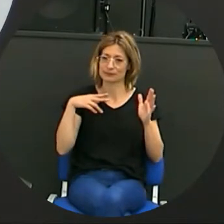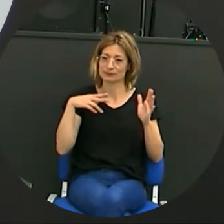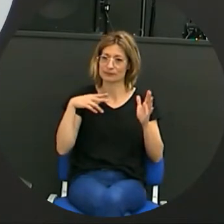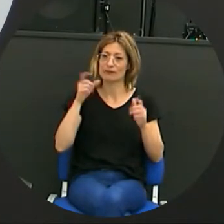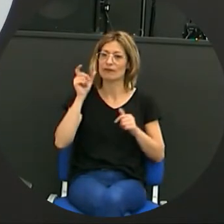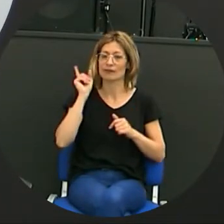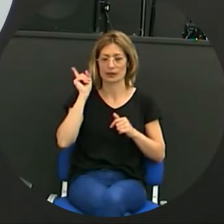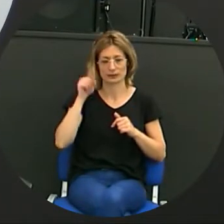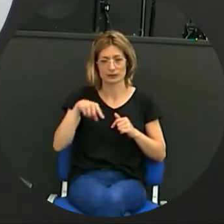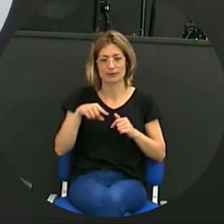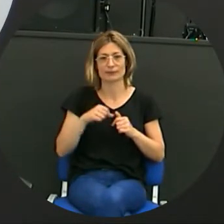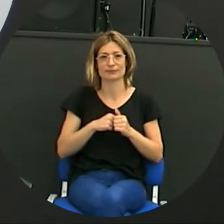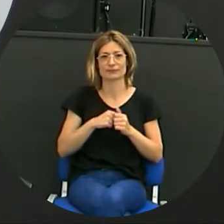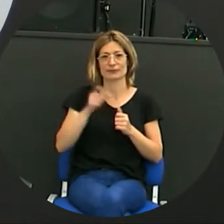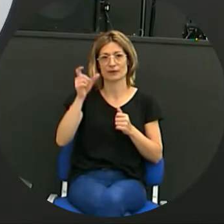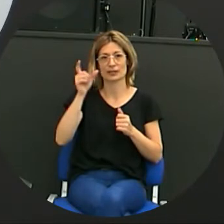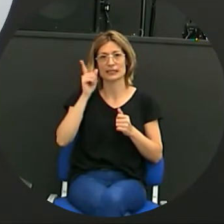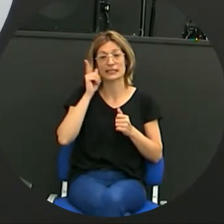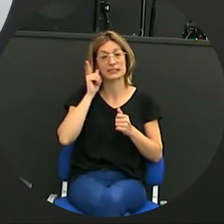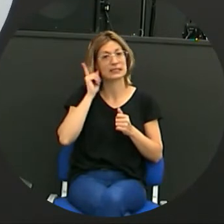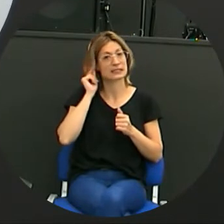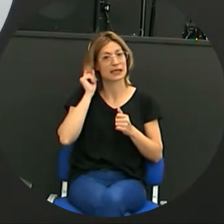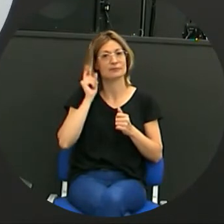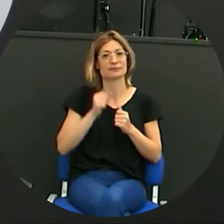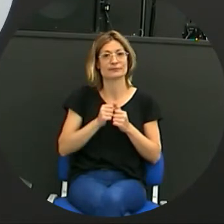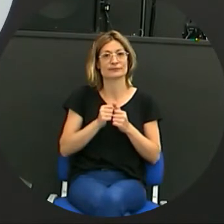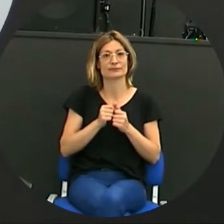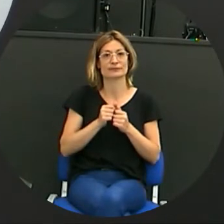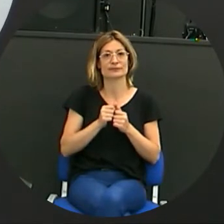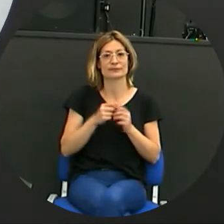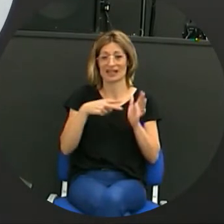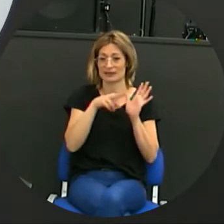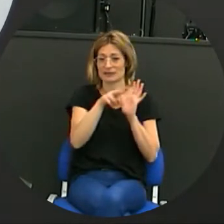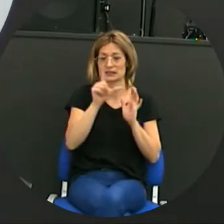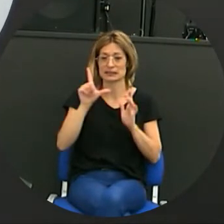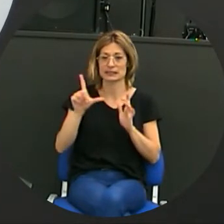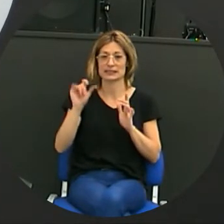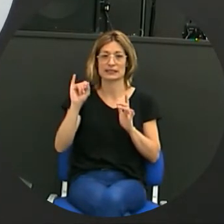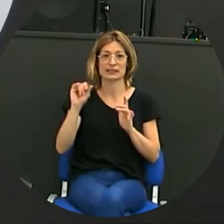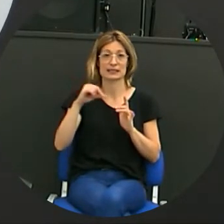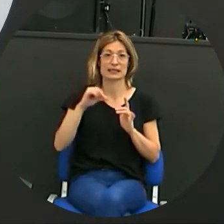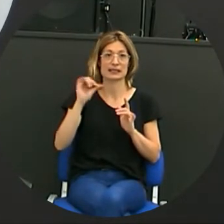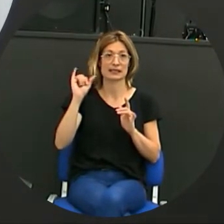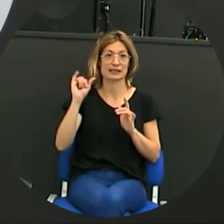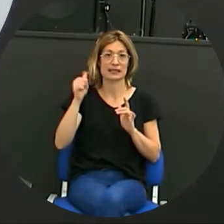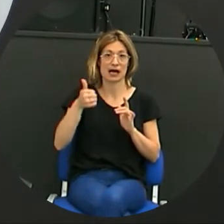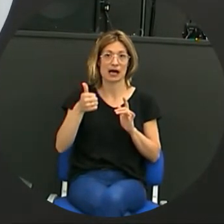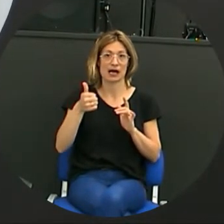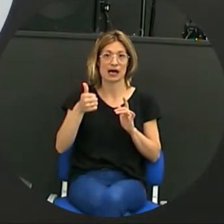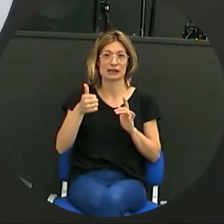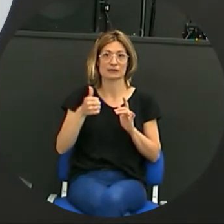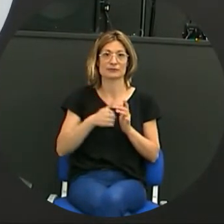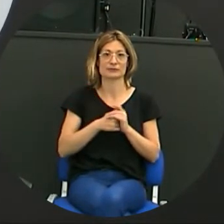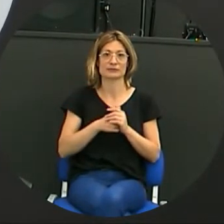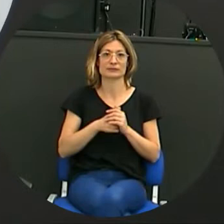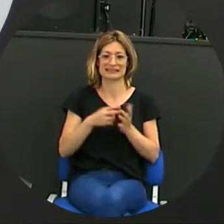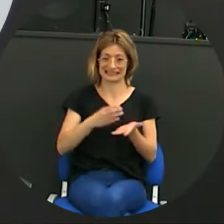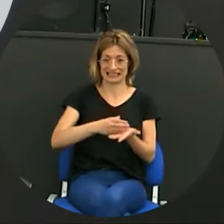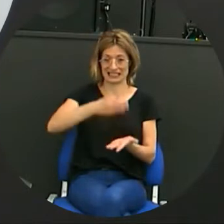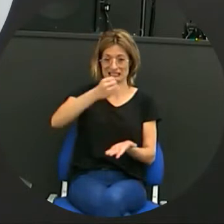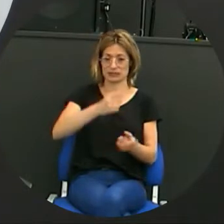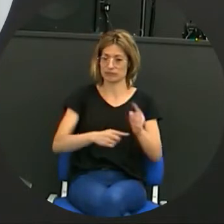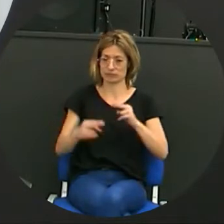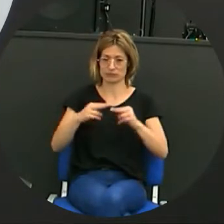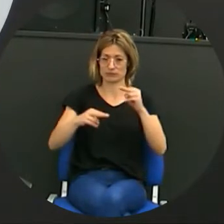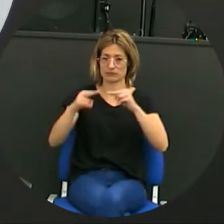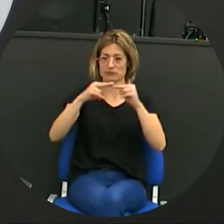allí se levantó una iglesia. Muy bien, por ello os bendigo, porque necesitamos seguir